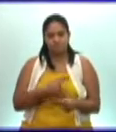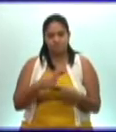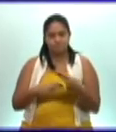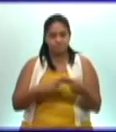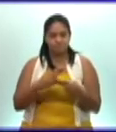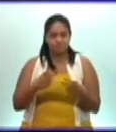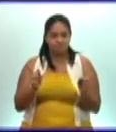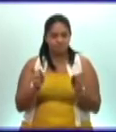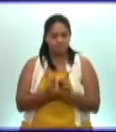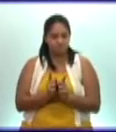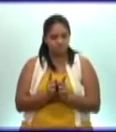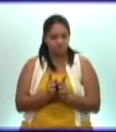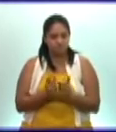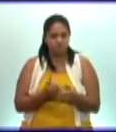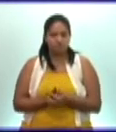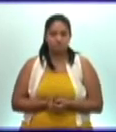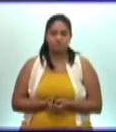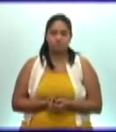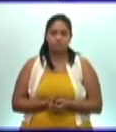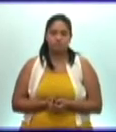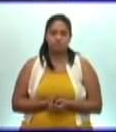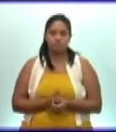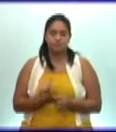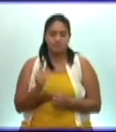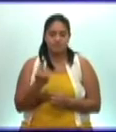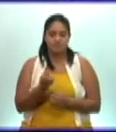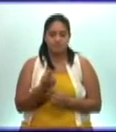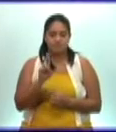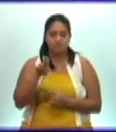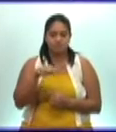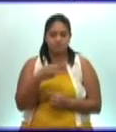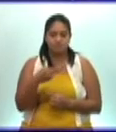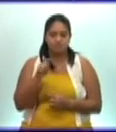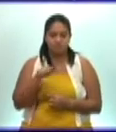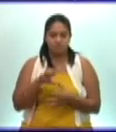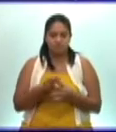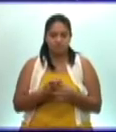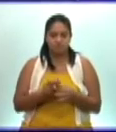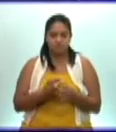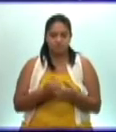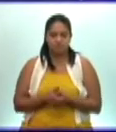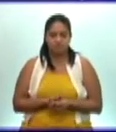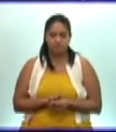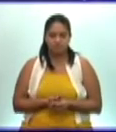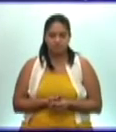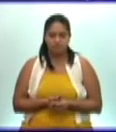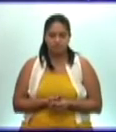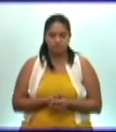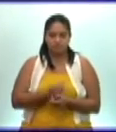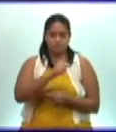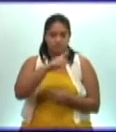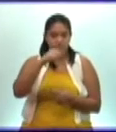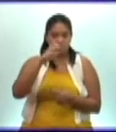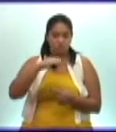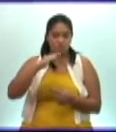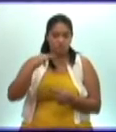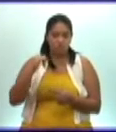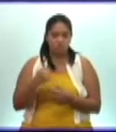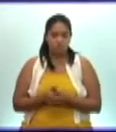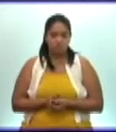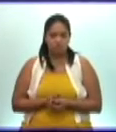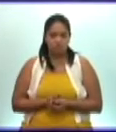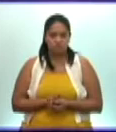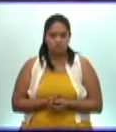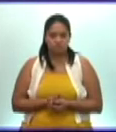resumen parcial de la primera unidad del grado sobre la óptica ondulatoria. En clases